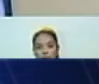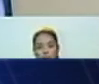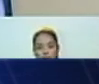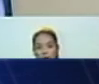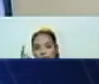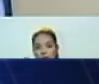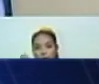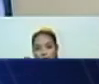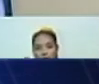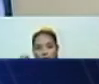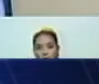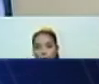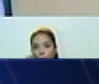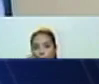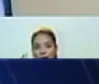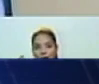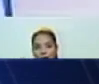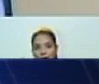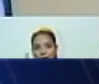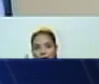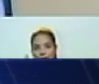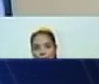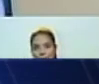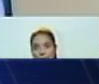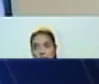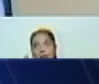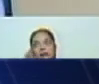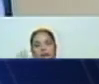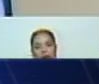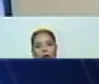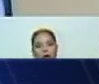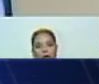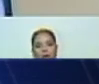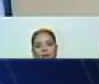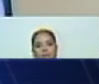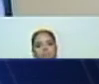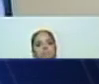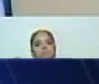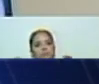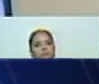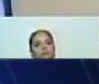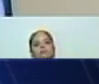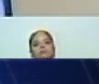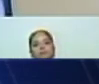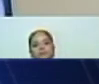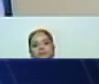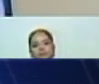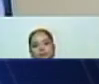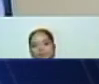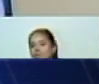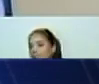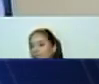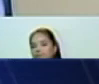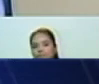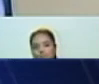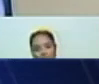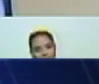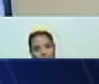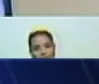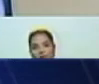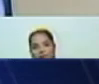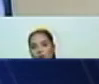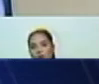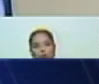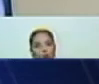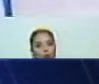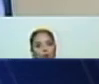parlamentaria de este diputado que se presume ha deshonrado cada uno de los puntos